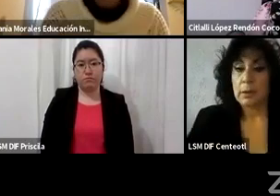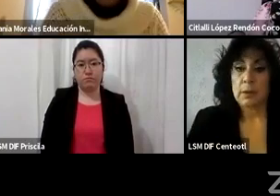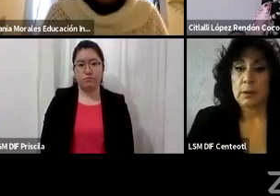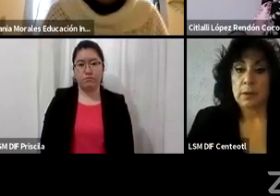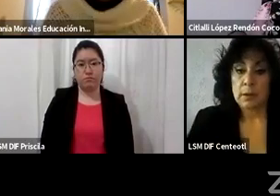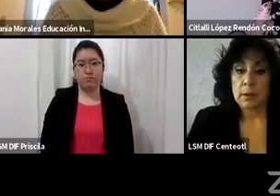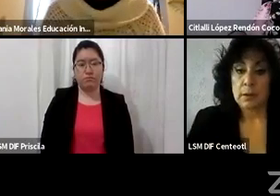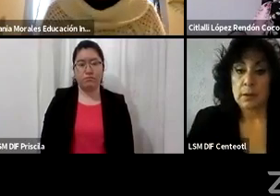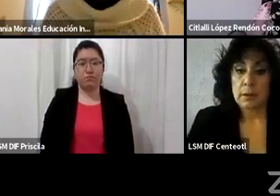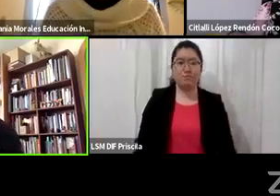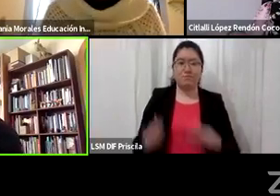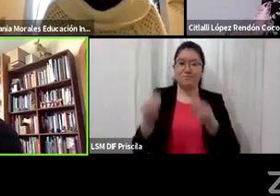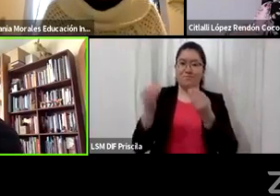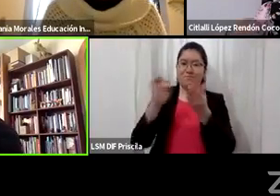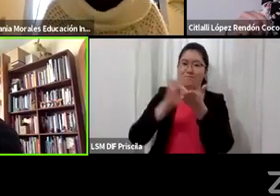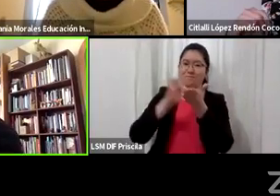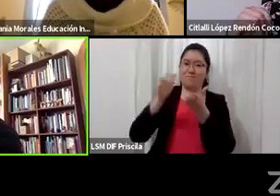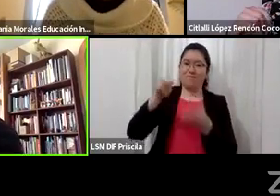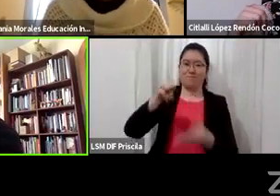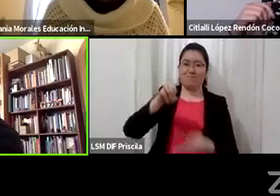Muchas gracias, Malu.